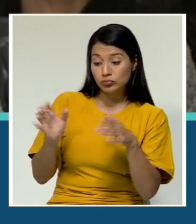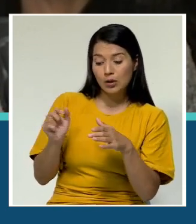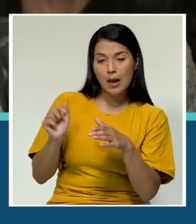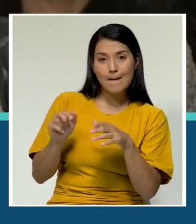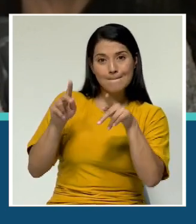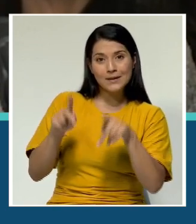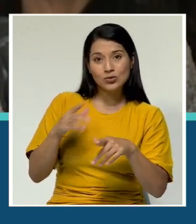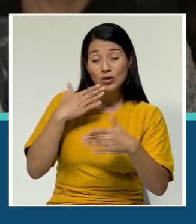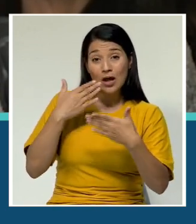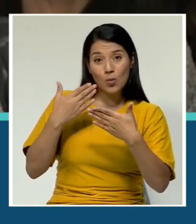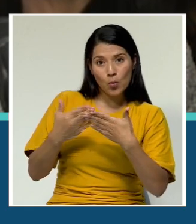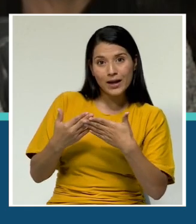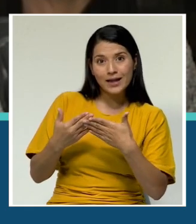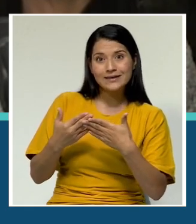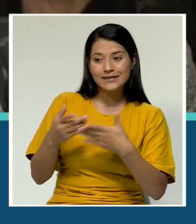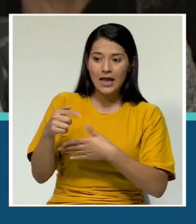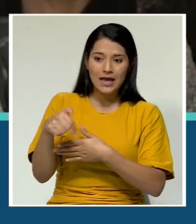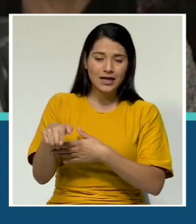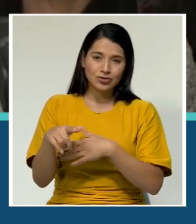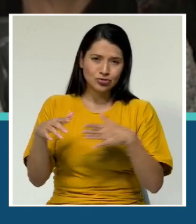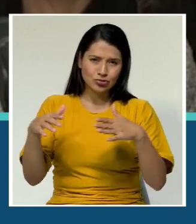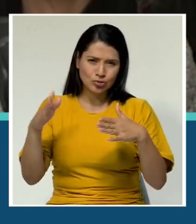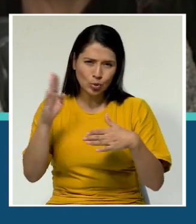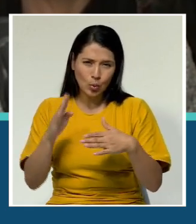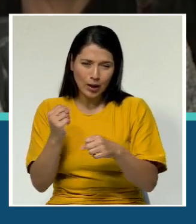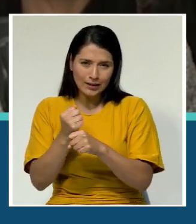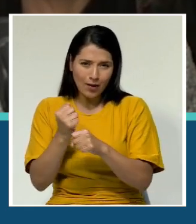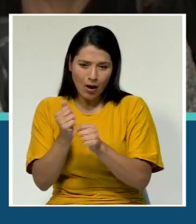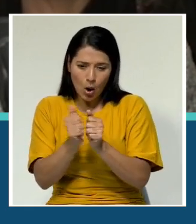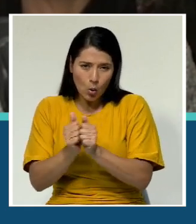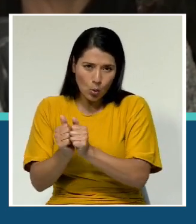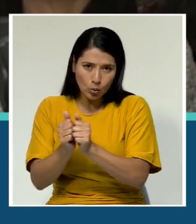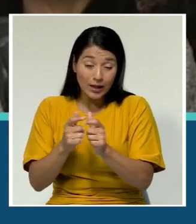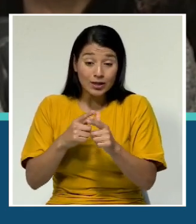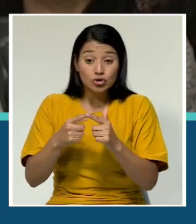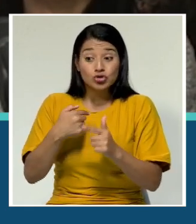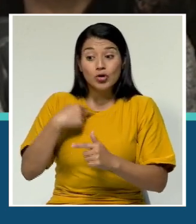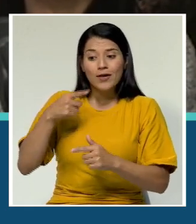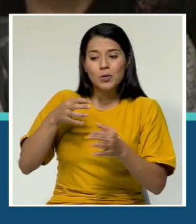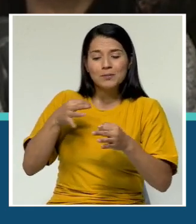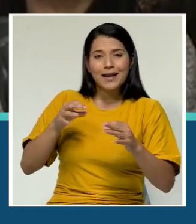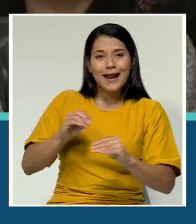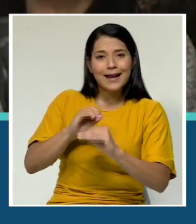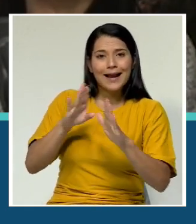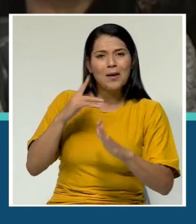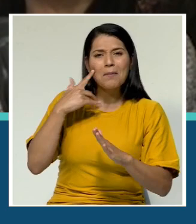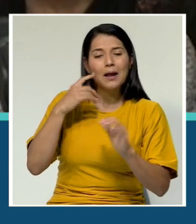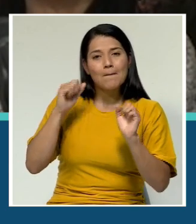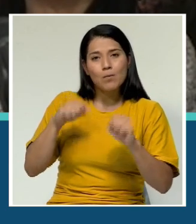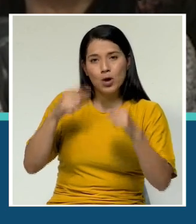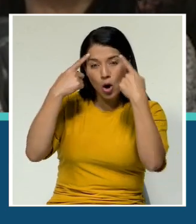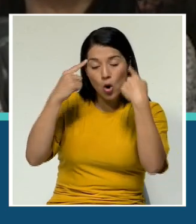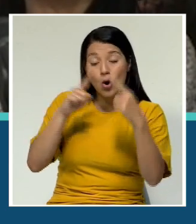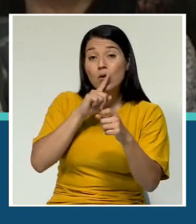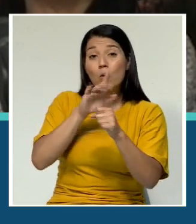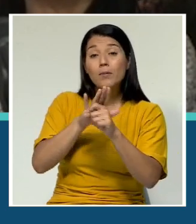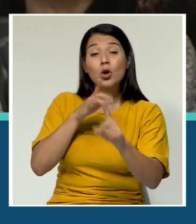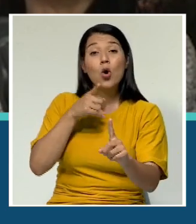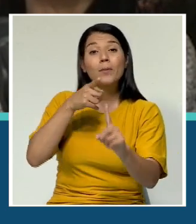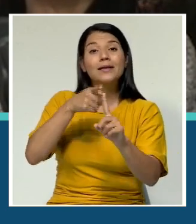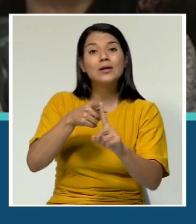conformar. Cuando uno hace un equipo de gente muy buena, que no ha jugado juntos, tiene que ser claro como